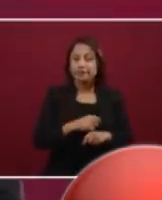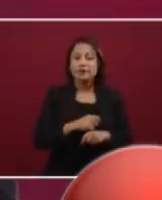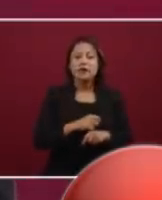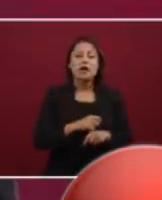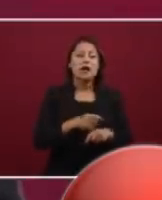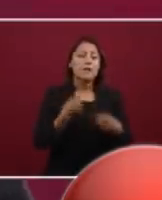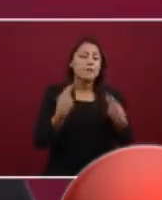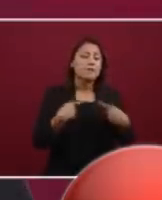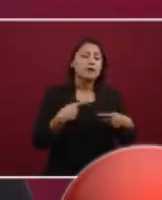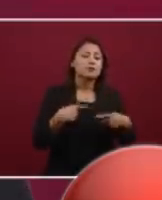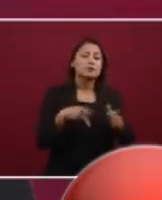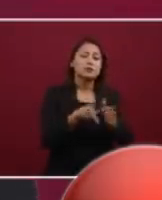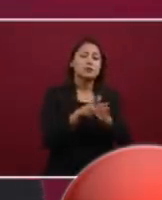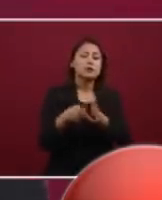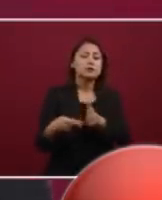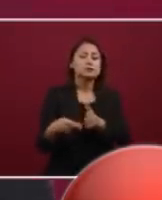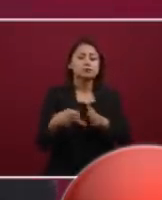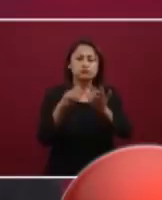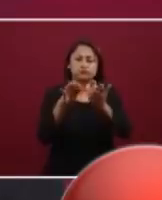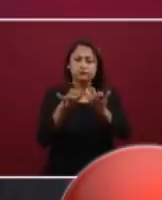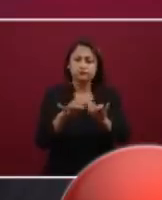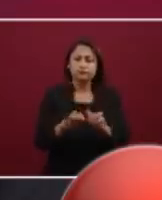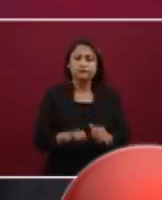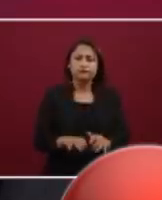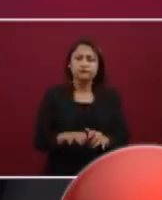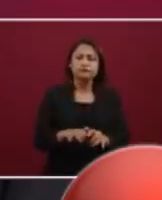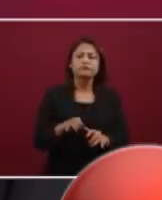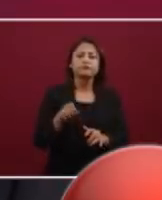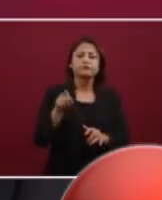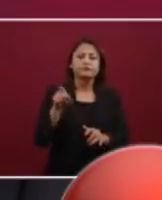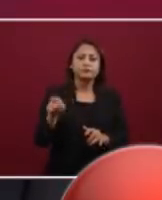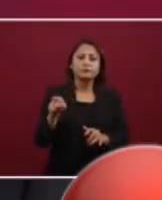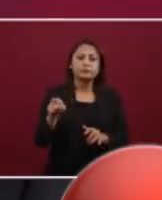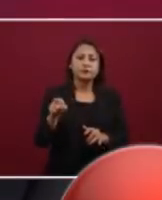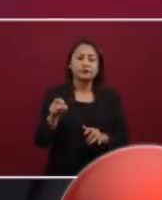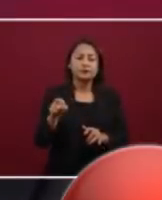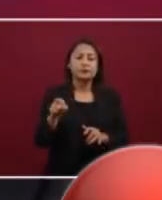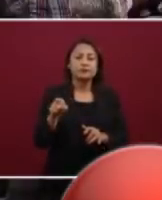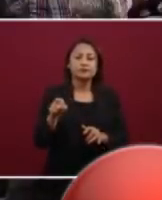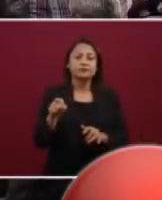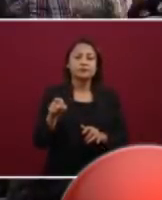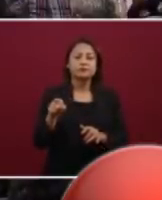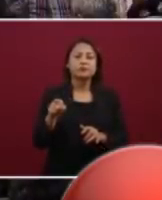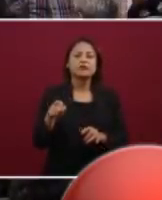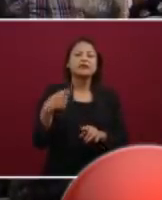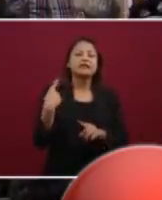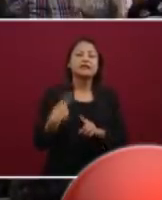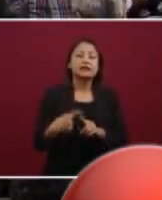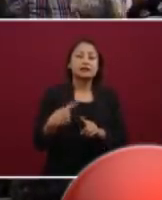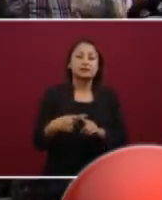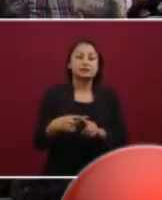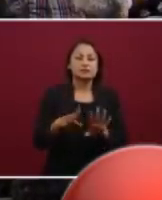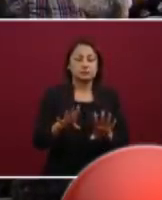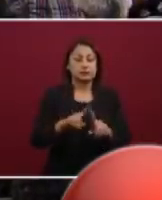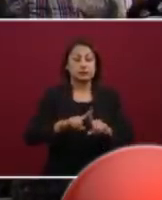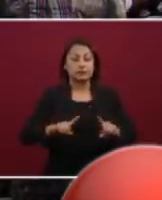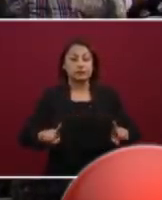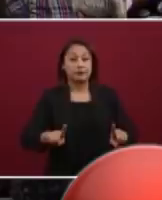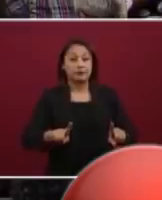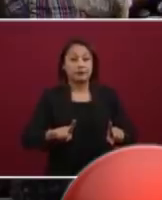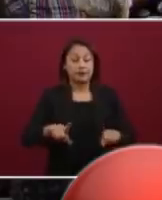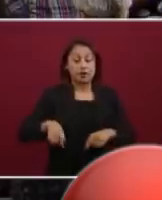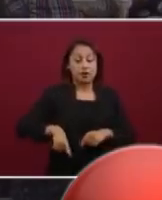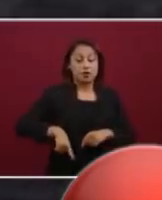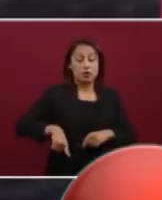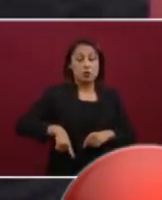columnistas, periodistas. No es el gasto de publicidad del gobierno, que